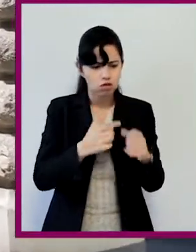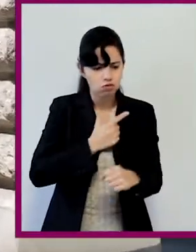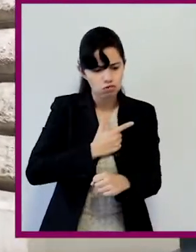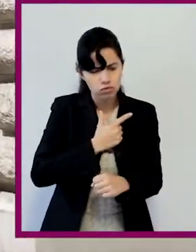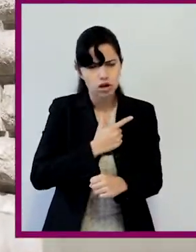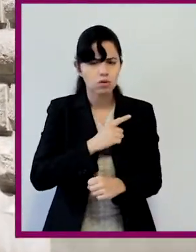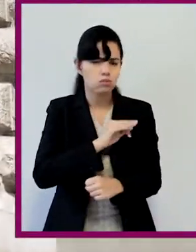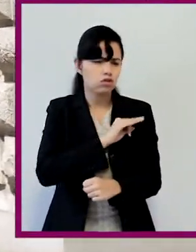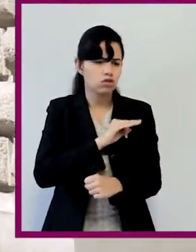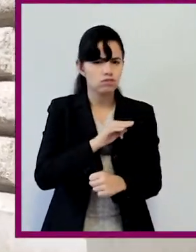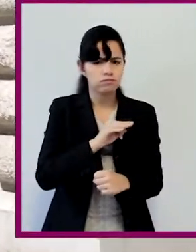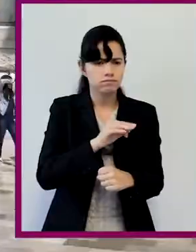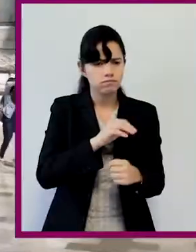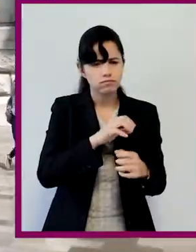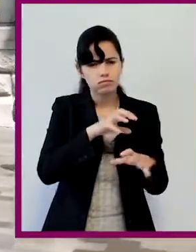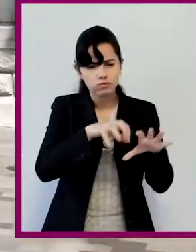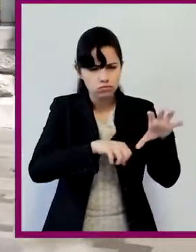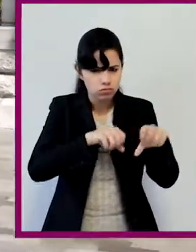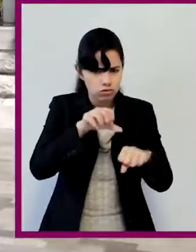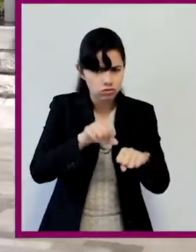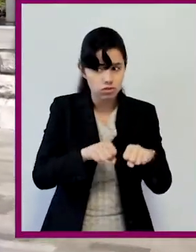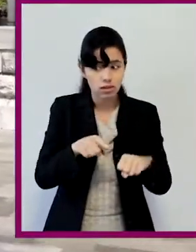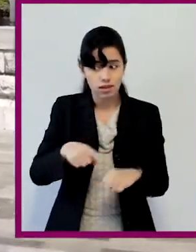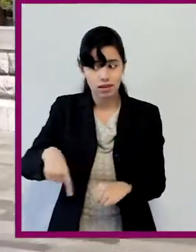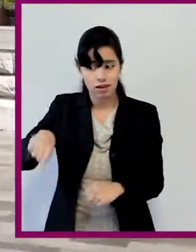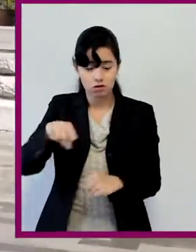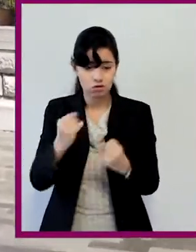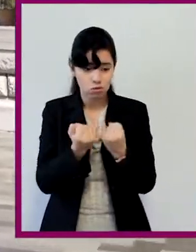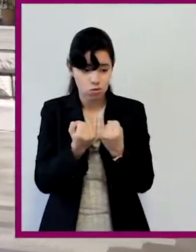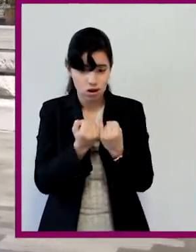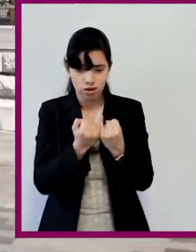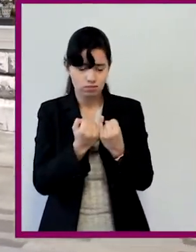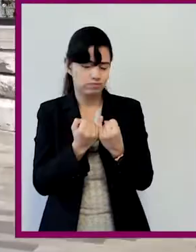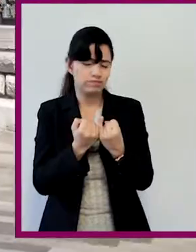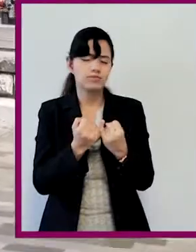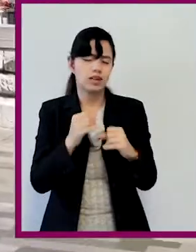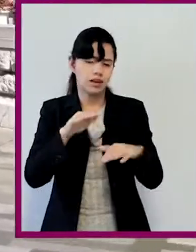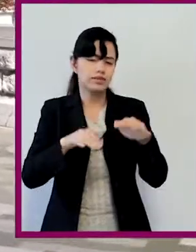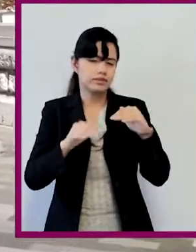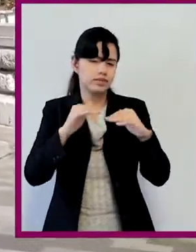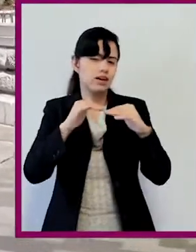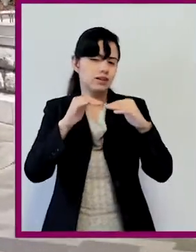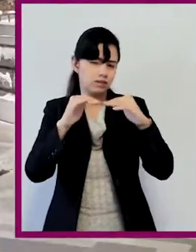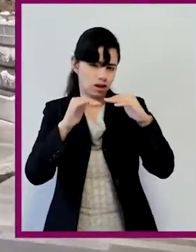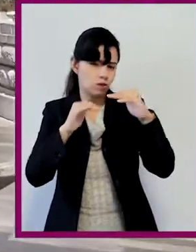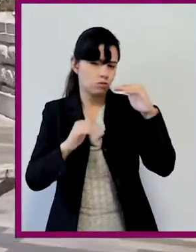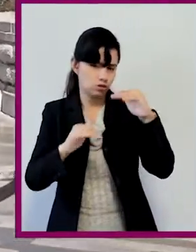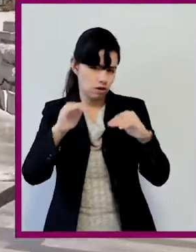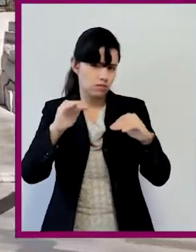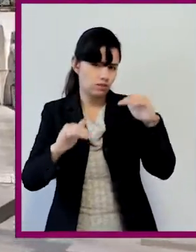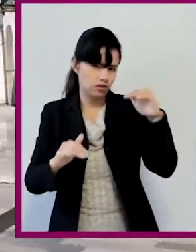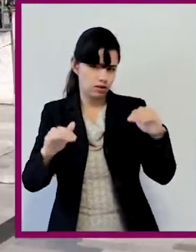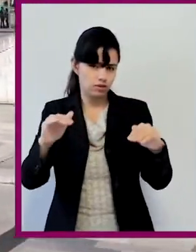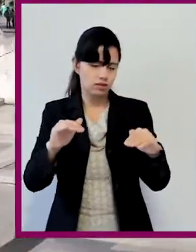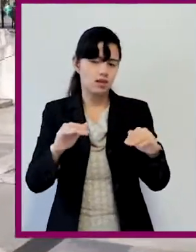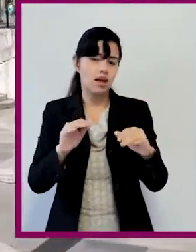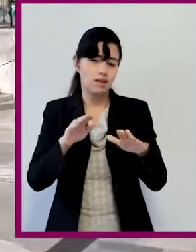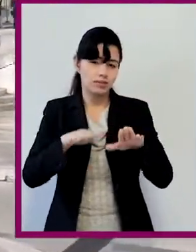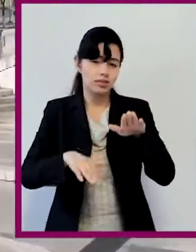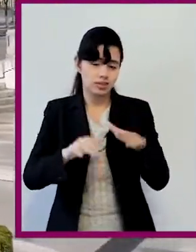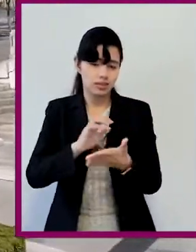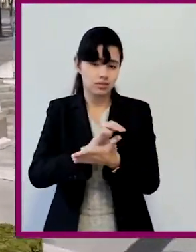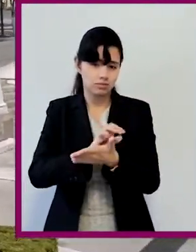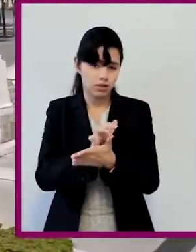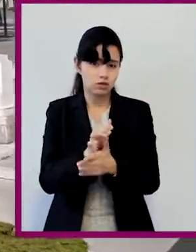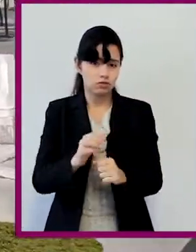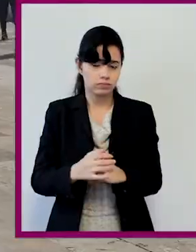hay discriminación en la realidad. Entonces, el principio de igualdad nos va a garantizar